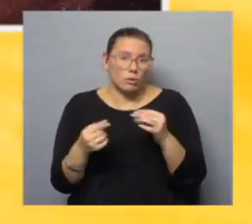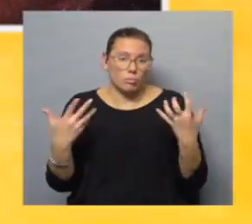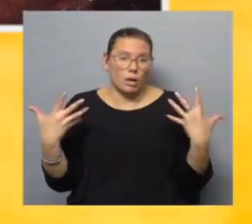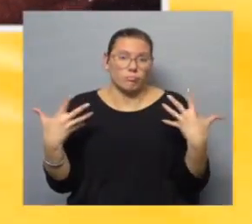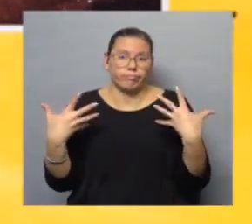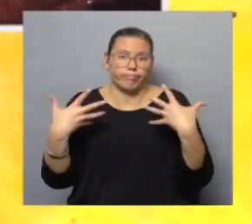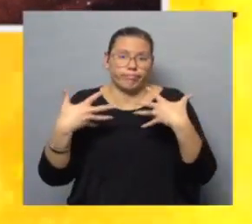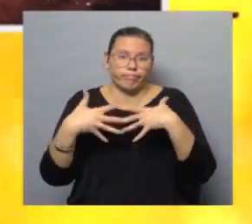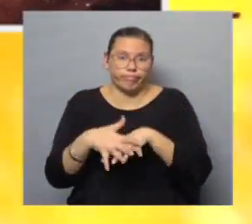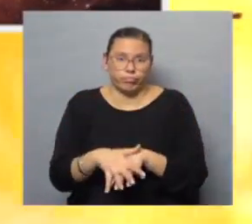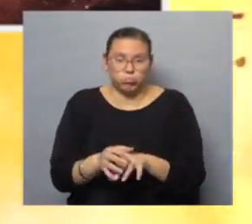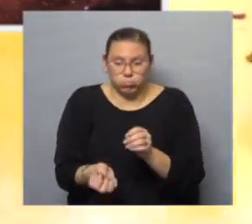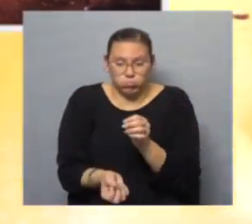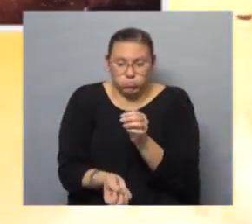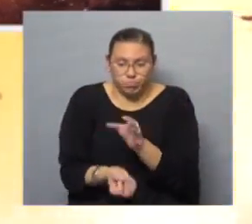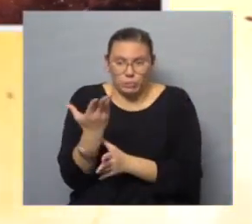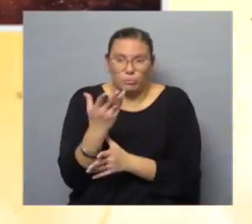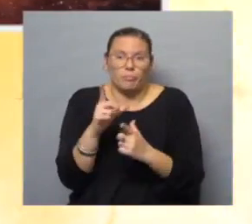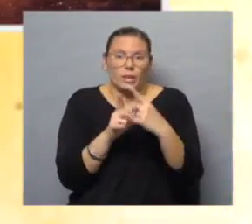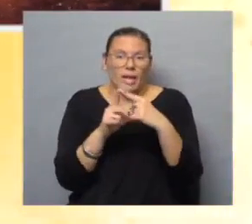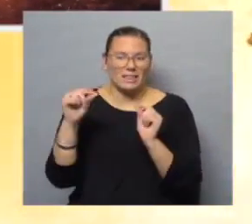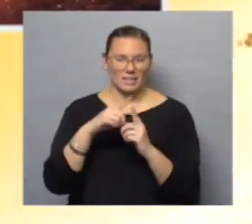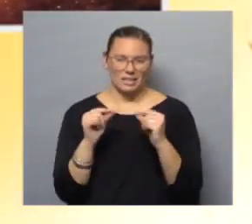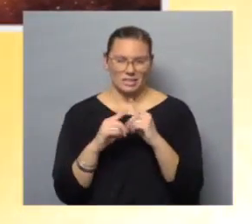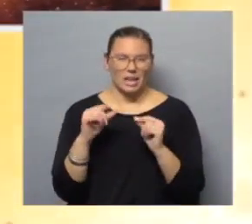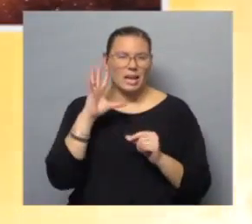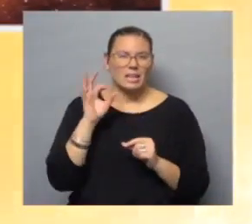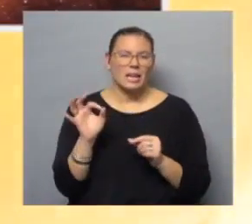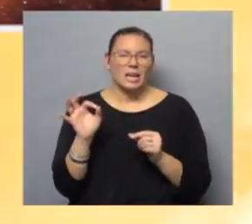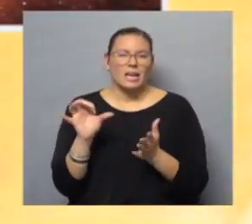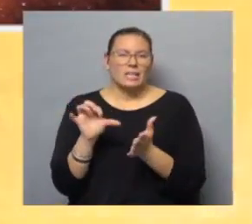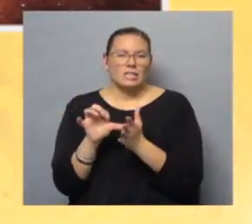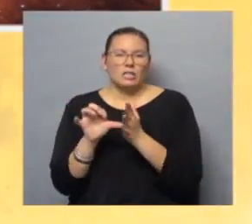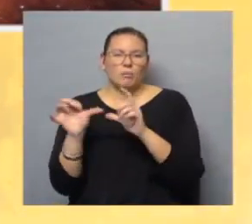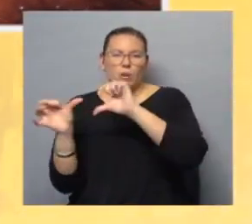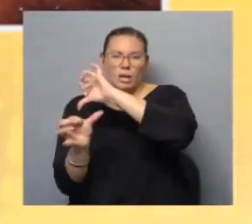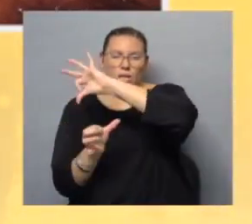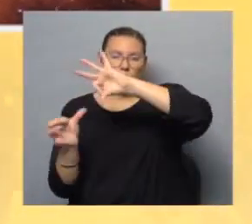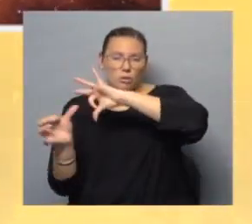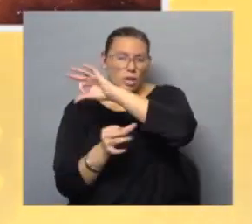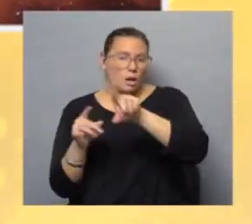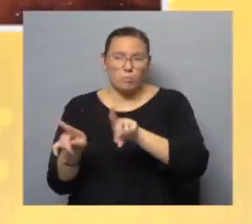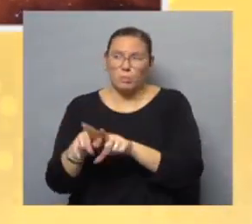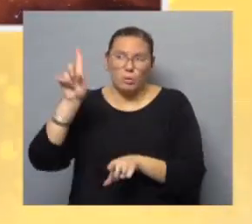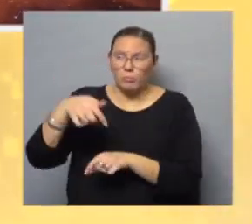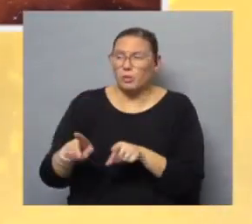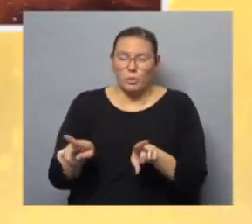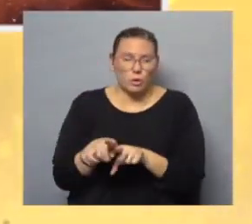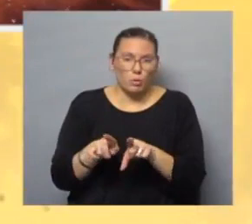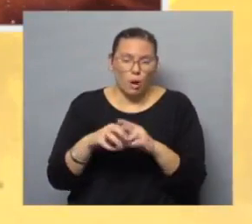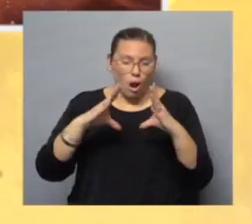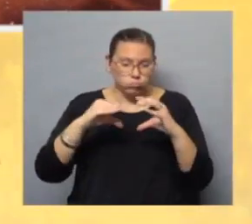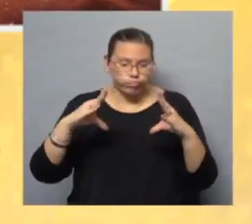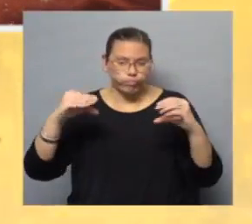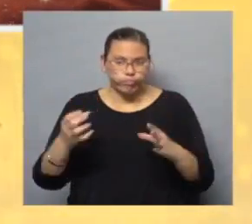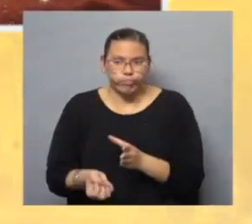terminan formando estrellas en su interior. Se cree que en el sistema solar ocurrió lo mismo, que una nebulosa molecular